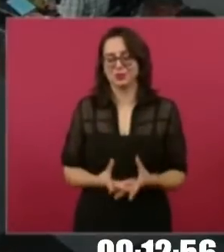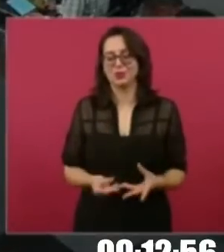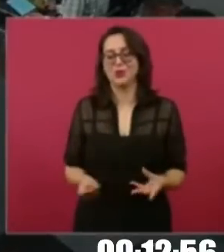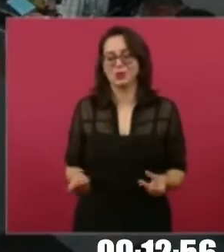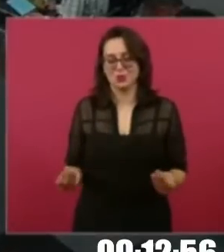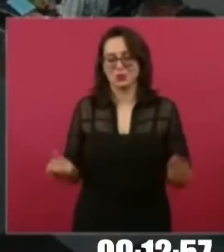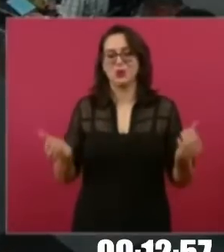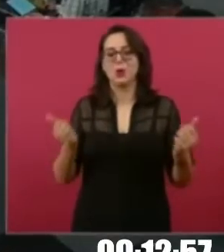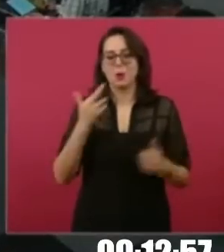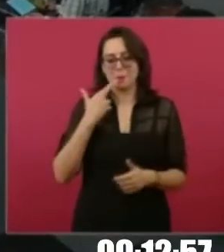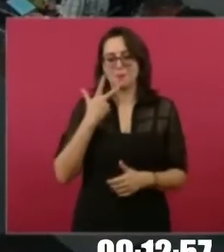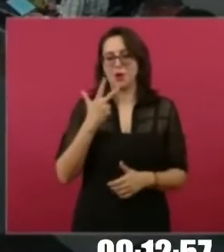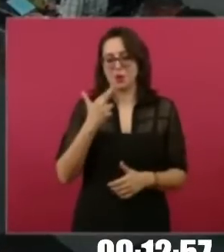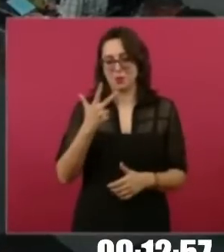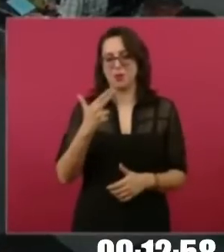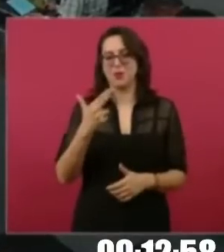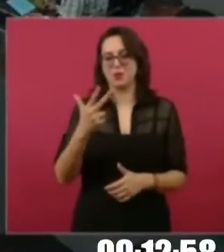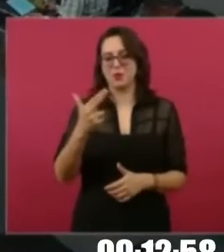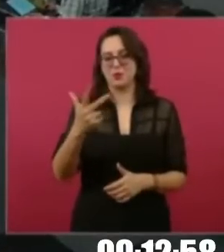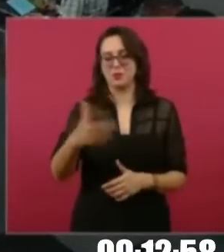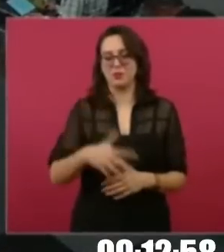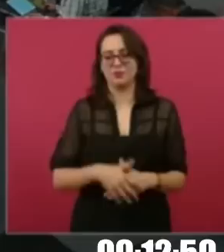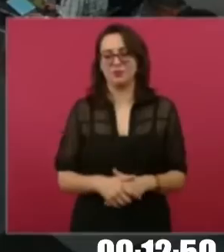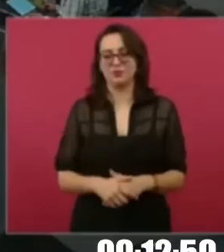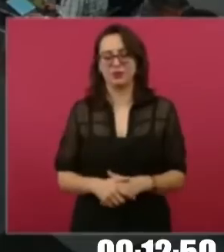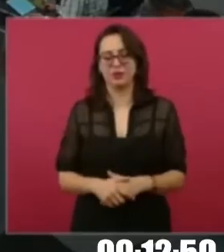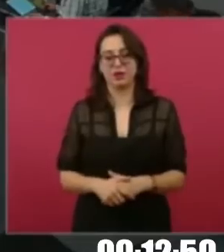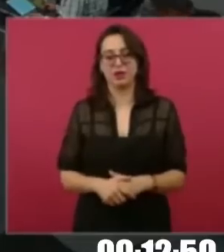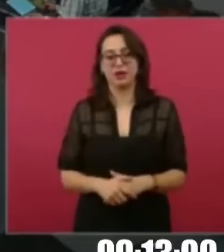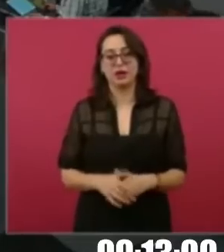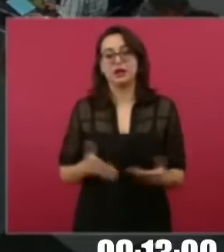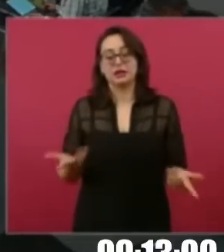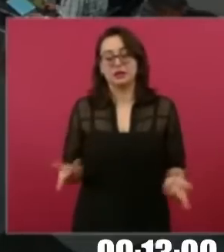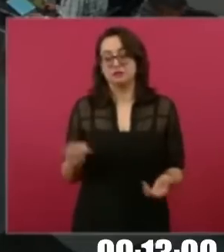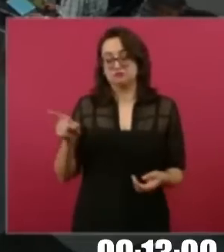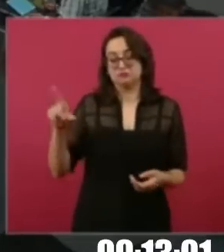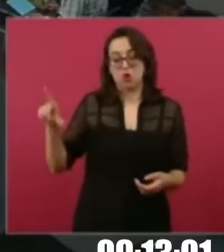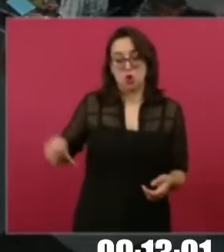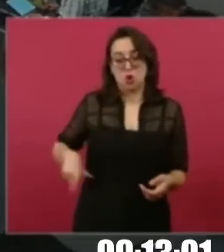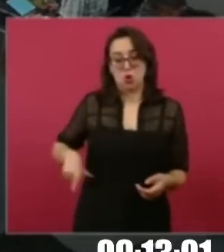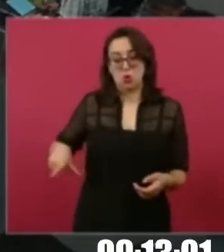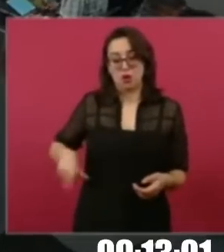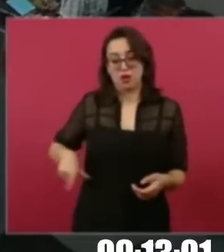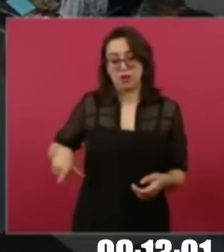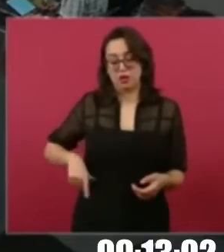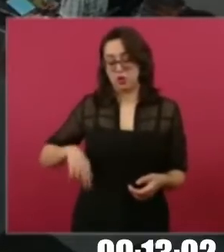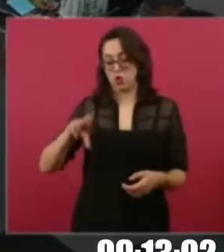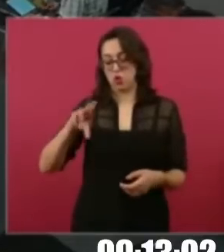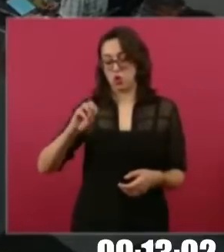en el caso de Sinaloa por la gestión del gobernador Rocha